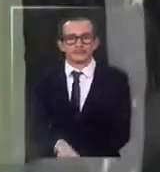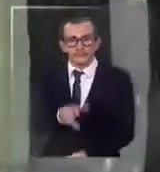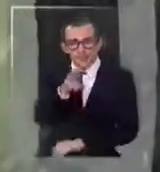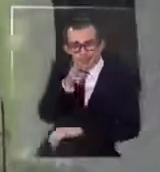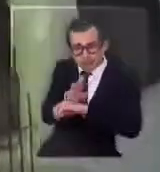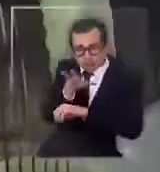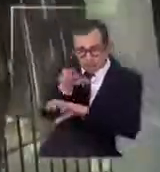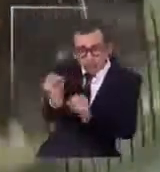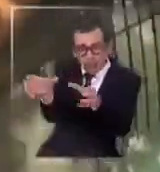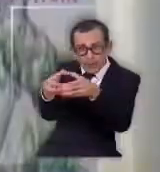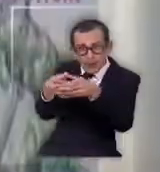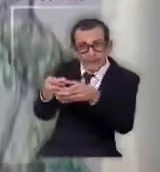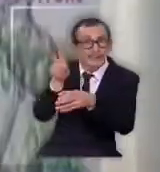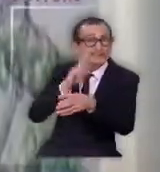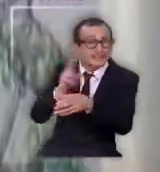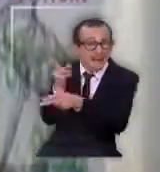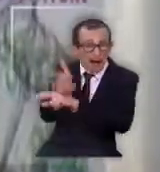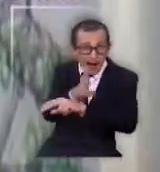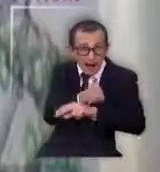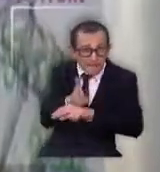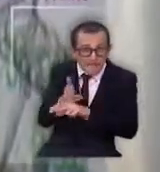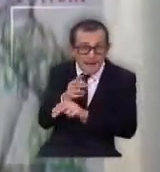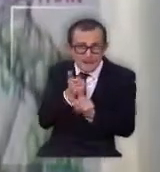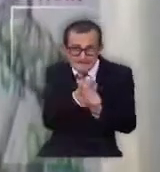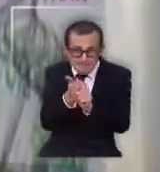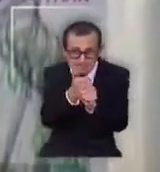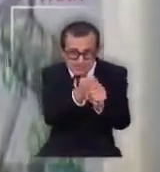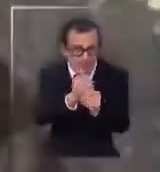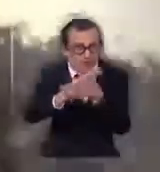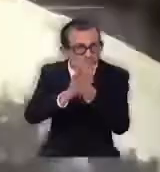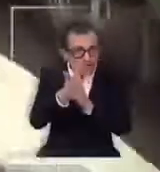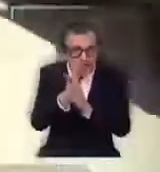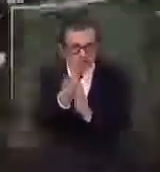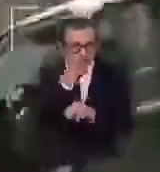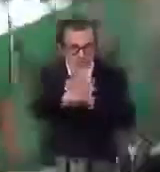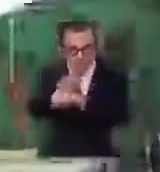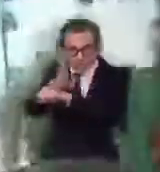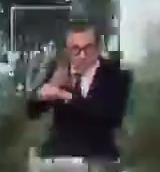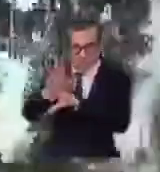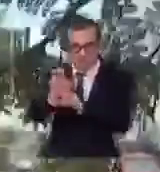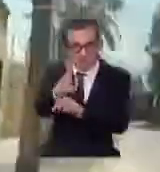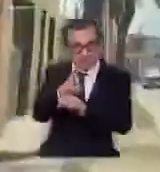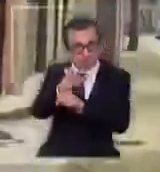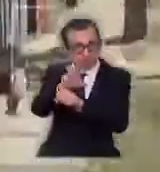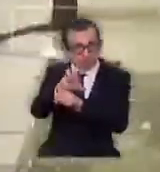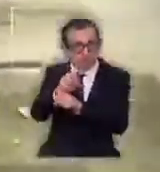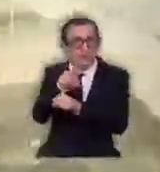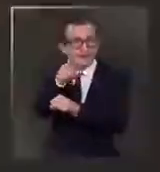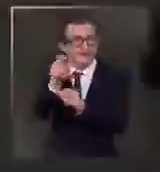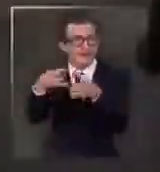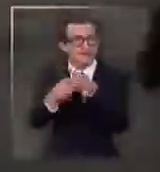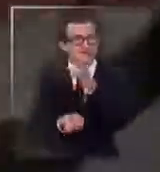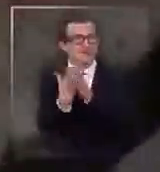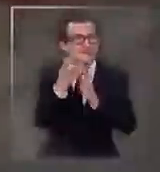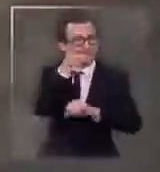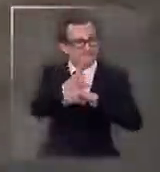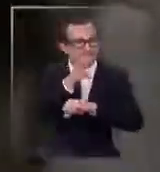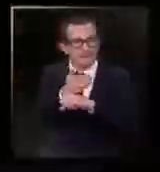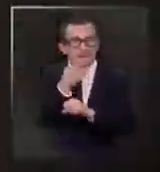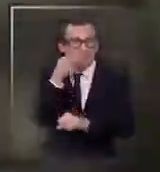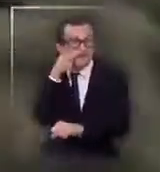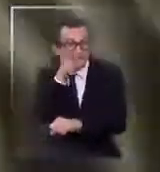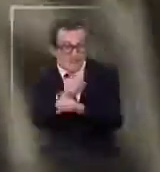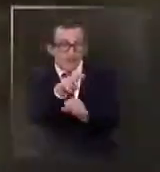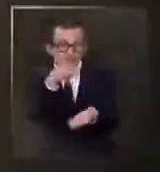Incautaciones, bandas desbaratadas, detenciones y persecuciones, todo ha quedado registrado en la Axon Bodycam 2, incluso captó la caída